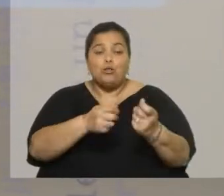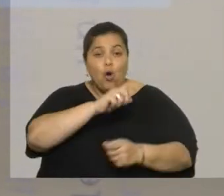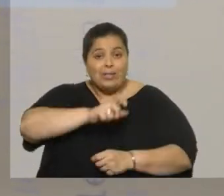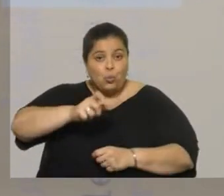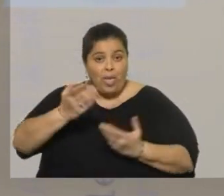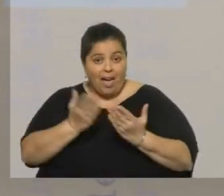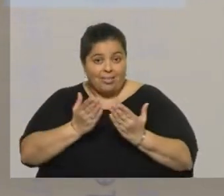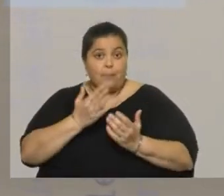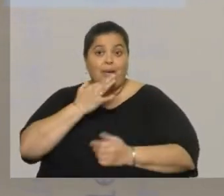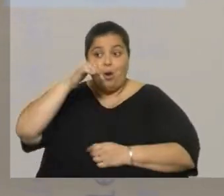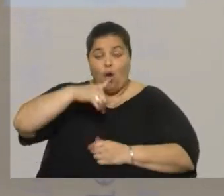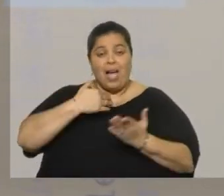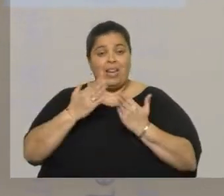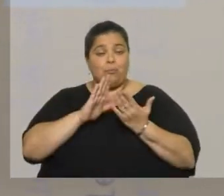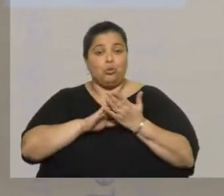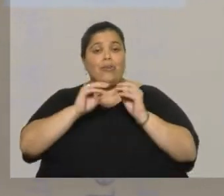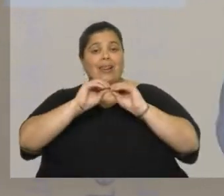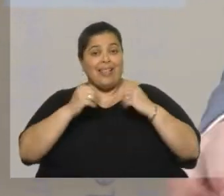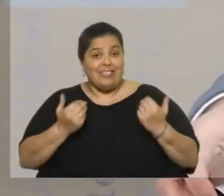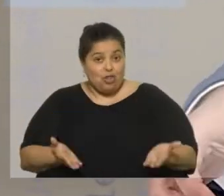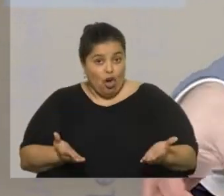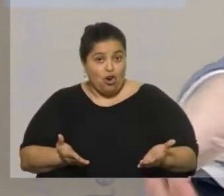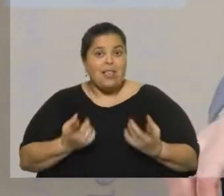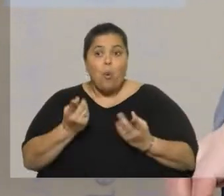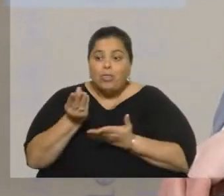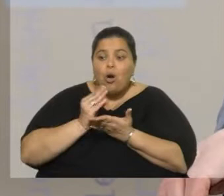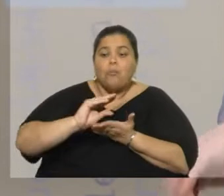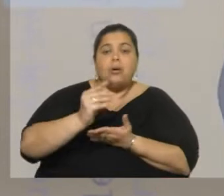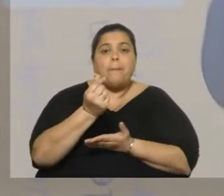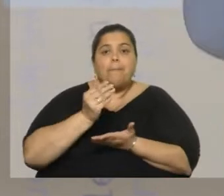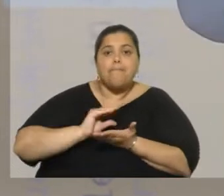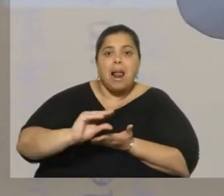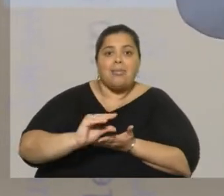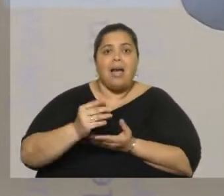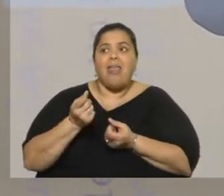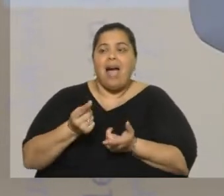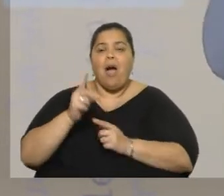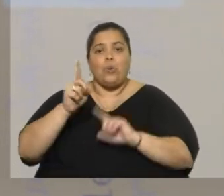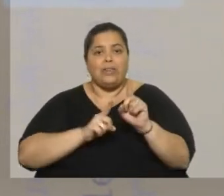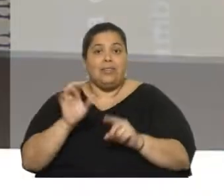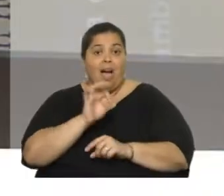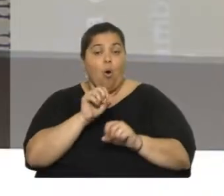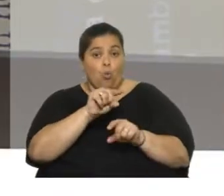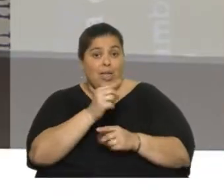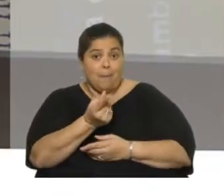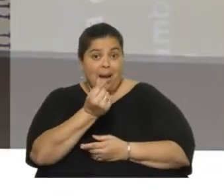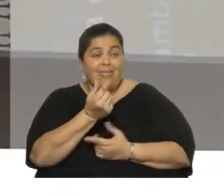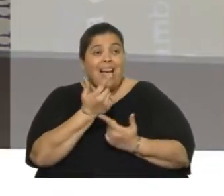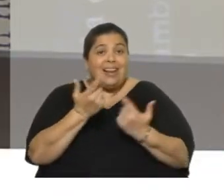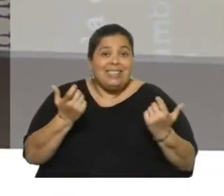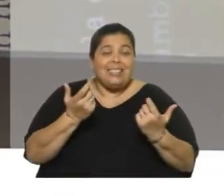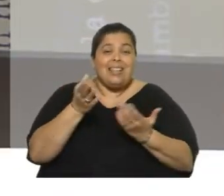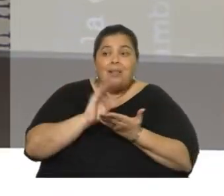Hoy hablábamos de la rendición de cuentas y de la partida obtenida, pero hay que ver también qué pasa en la discusión. Bueno, ¿podría haber